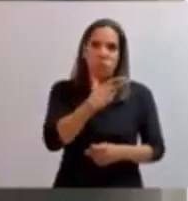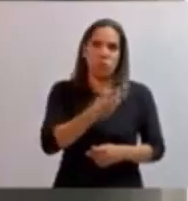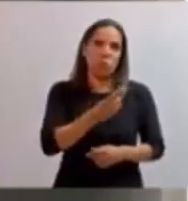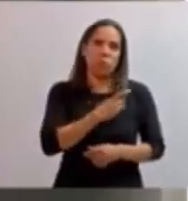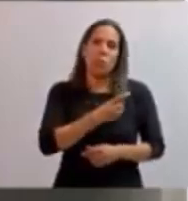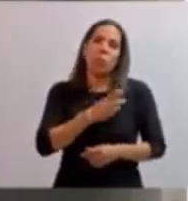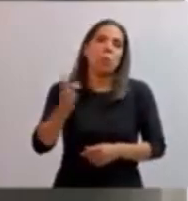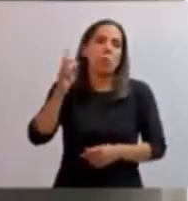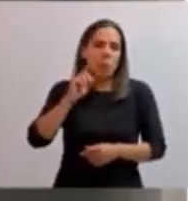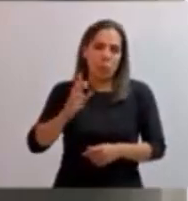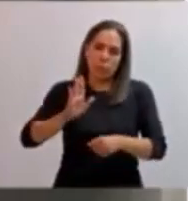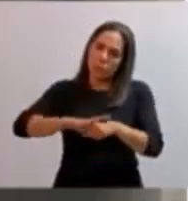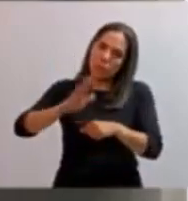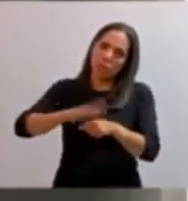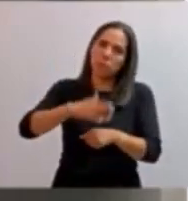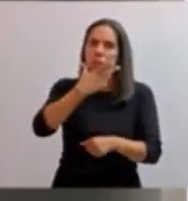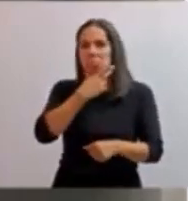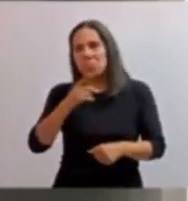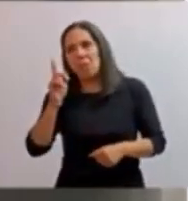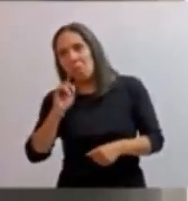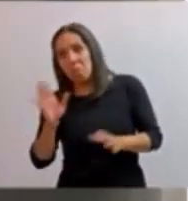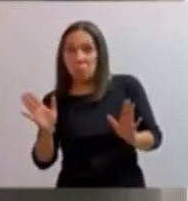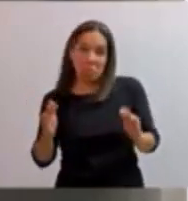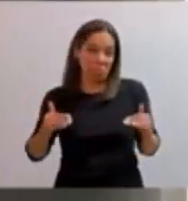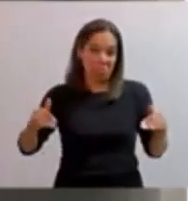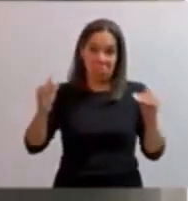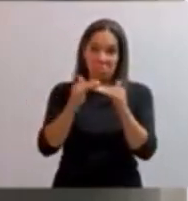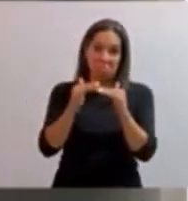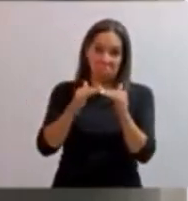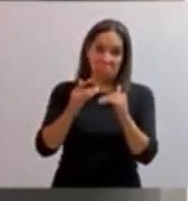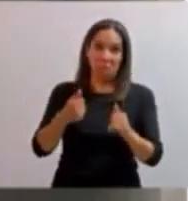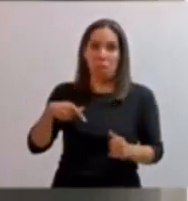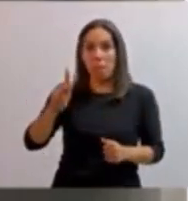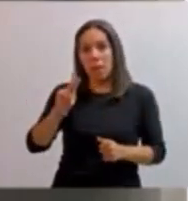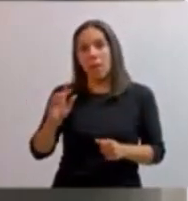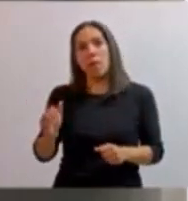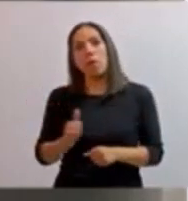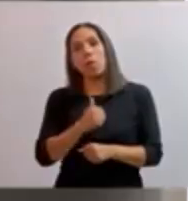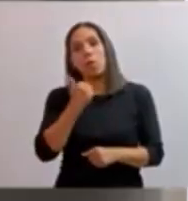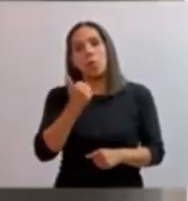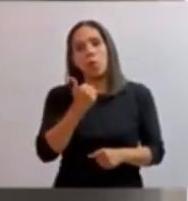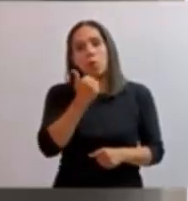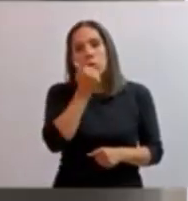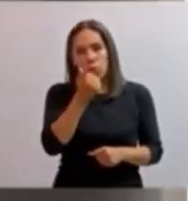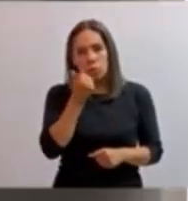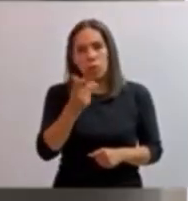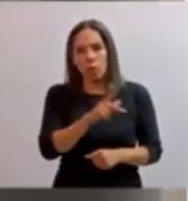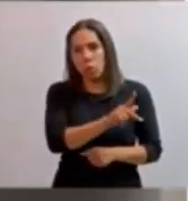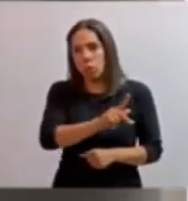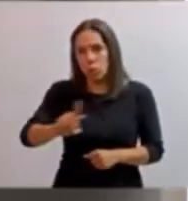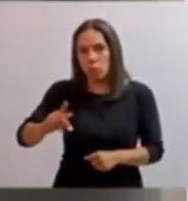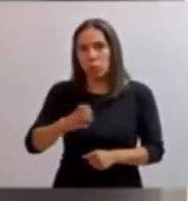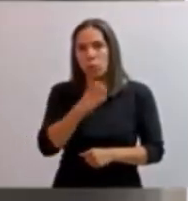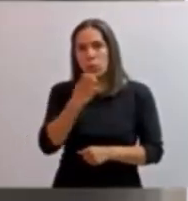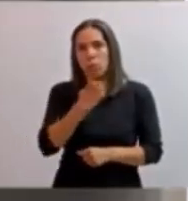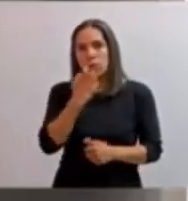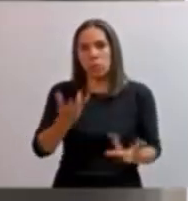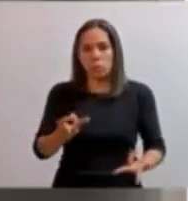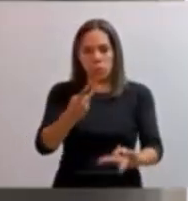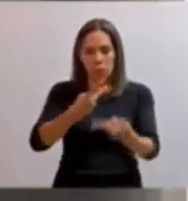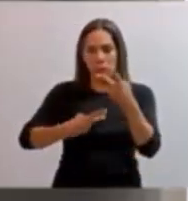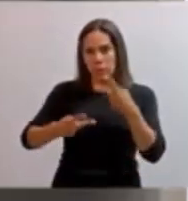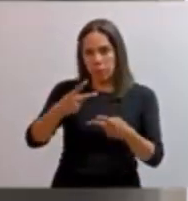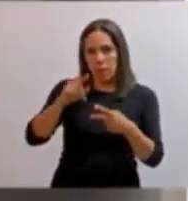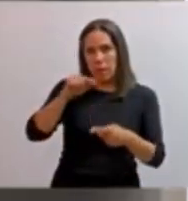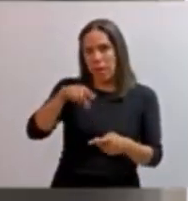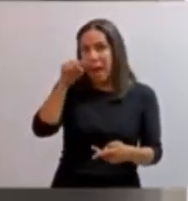primer semestre, el estudiantado asiste a escuelas públicas de educación básica. Y es